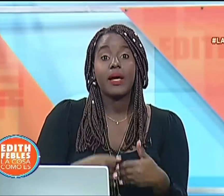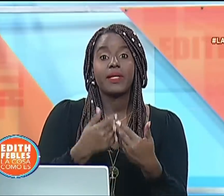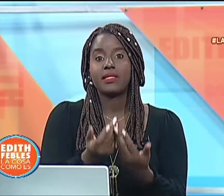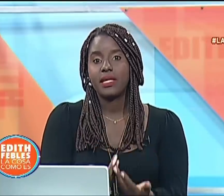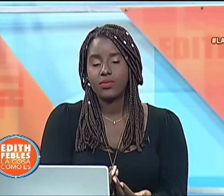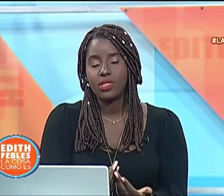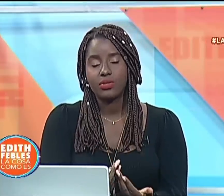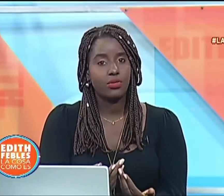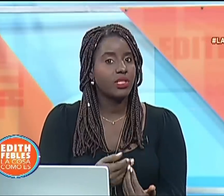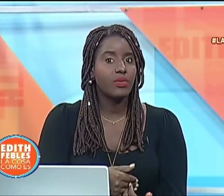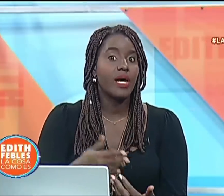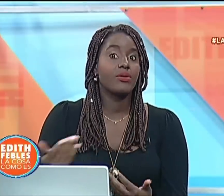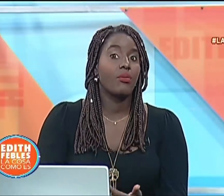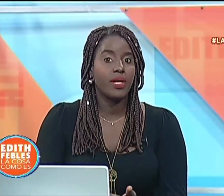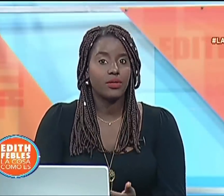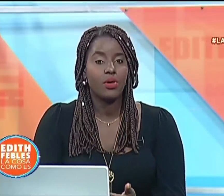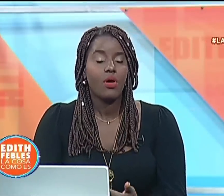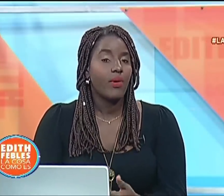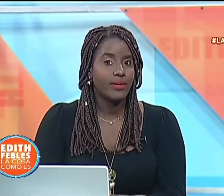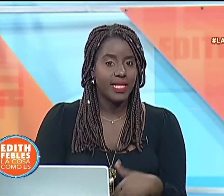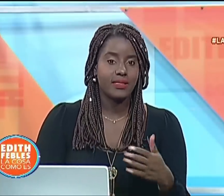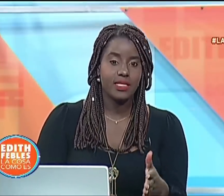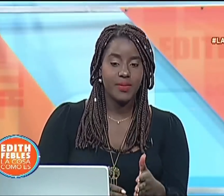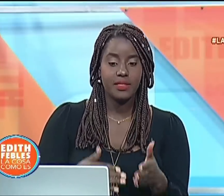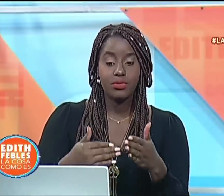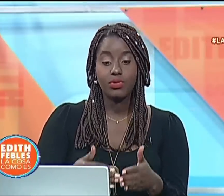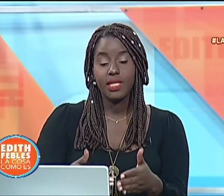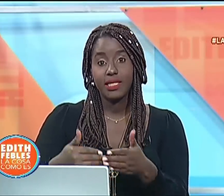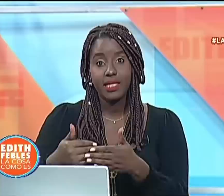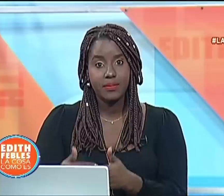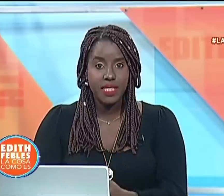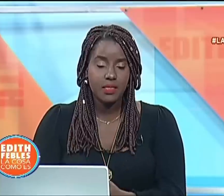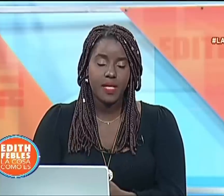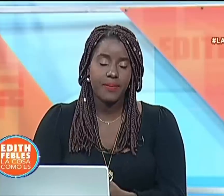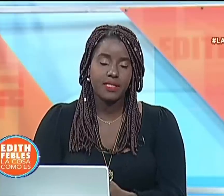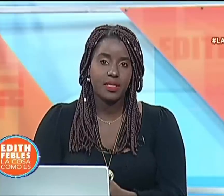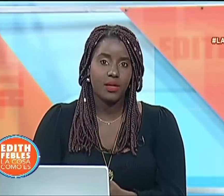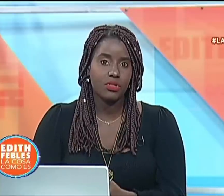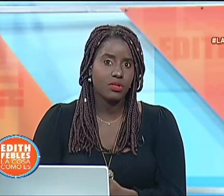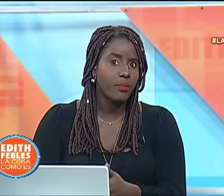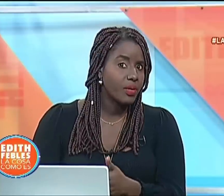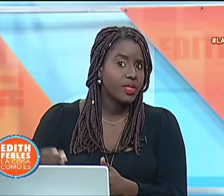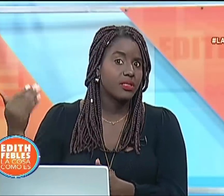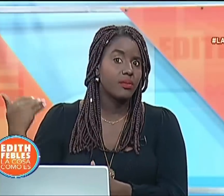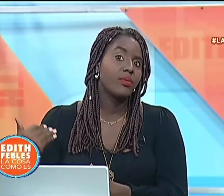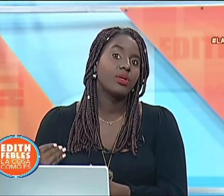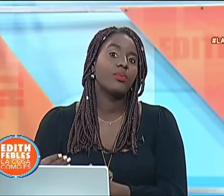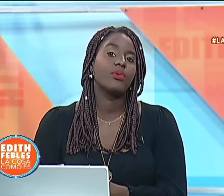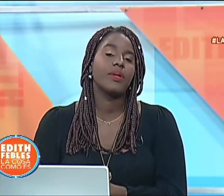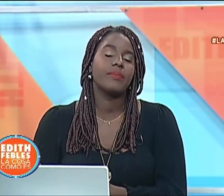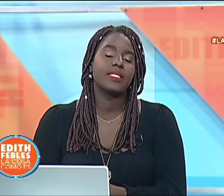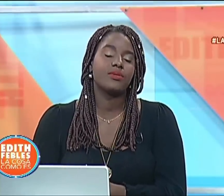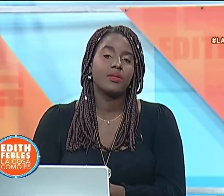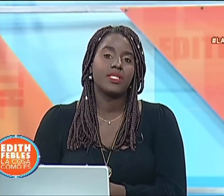para presentar acusación, no tiene 1 año completo. Cuando le dan 6 meses, solo tiene 3 meses para presentar acusación, pero el Ministerio Público pudo